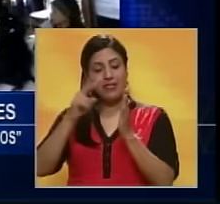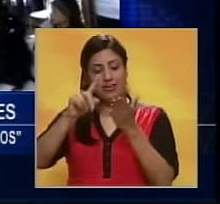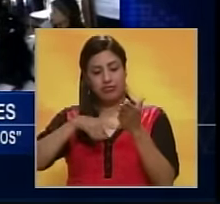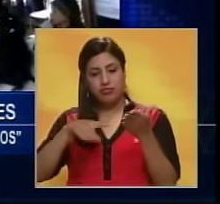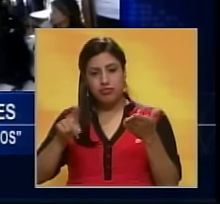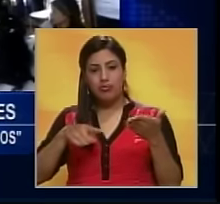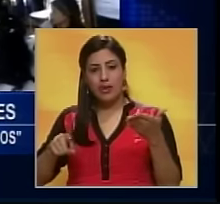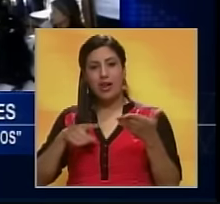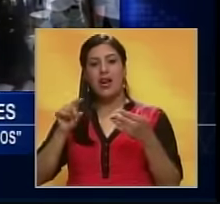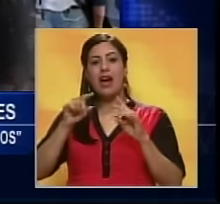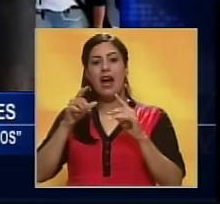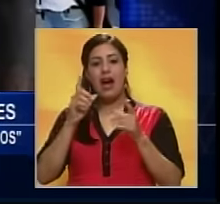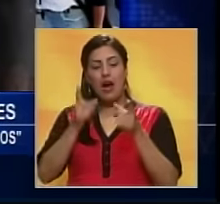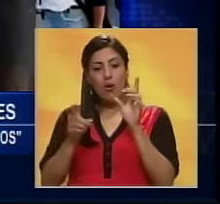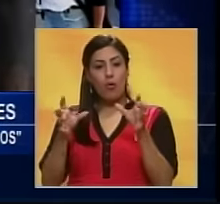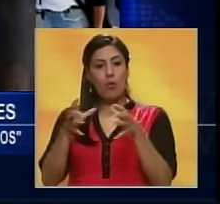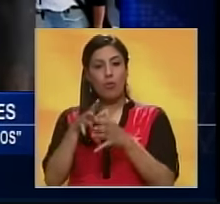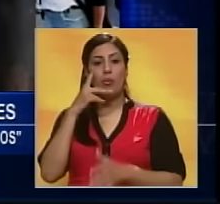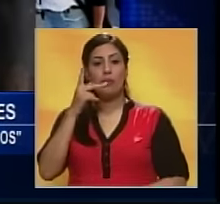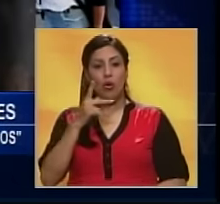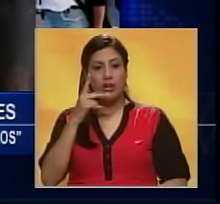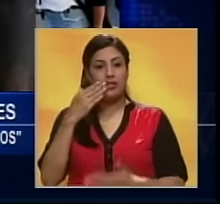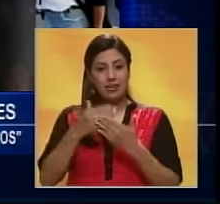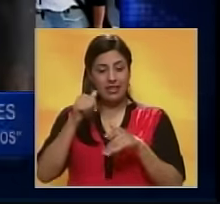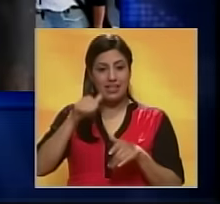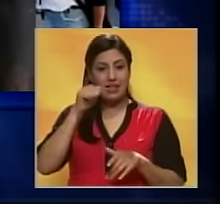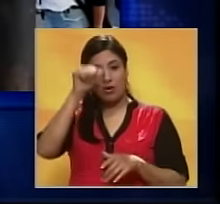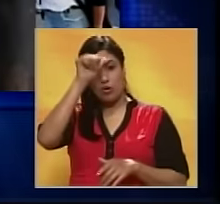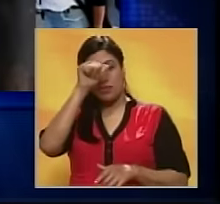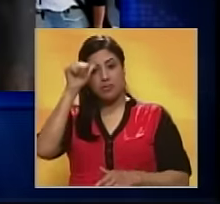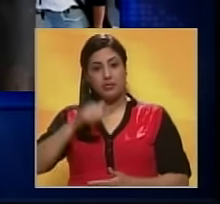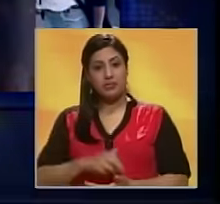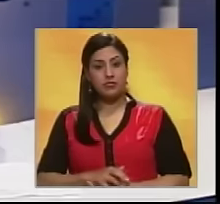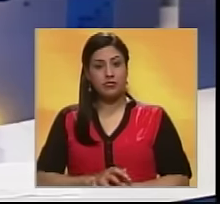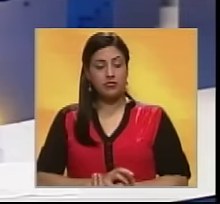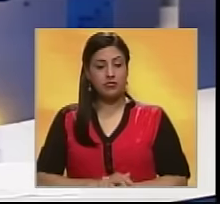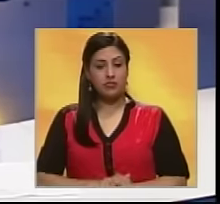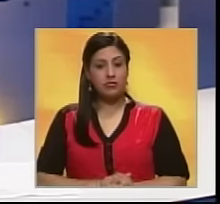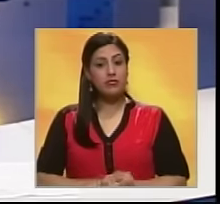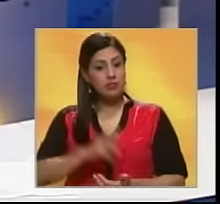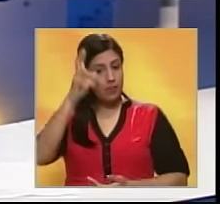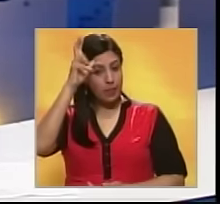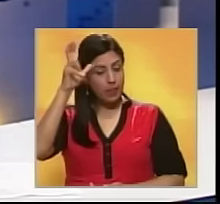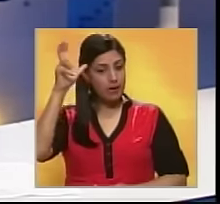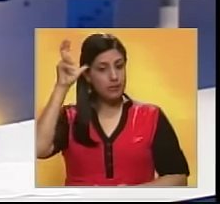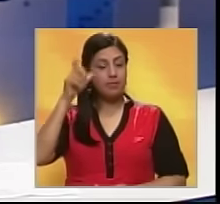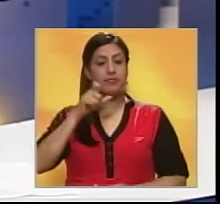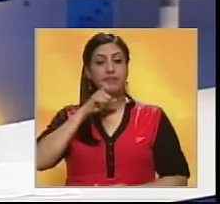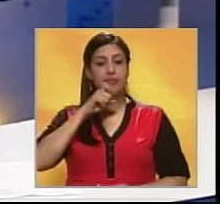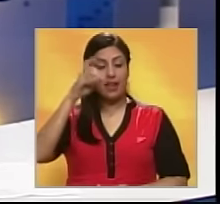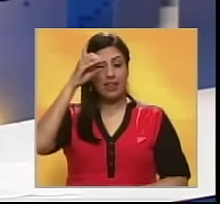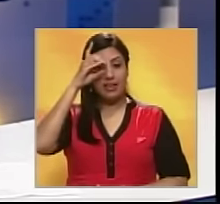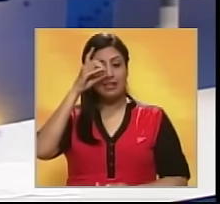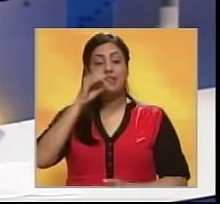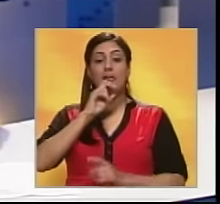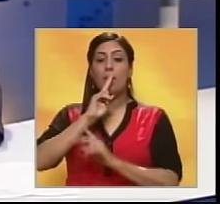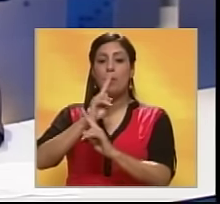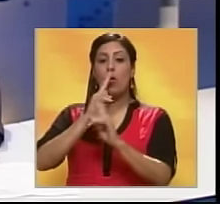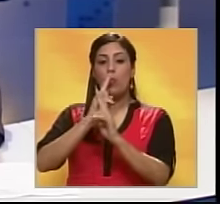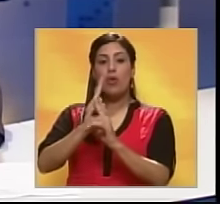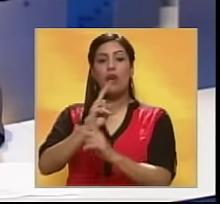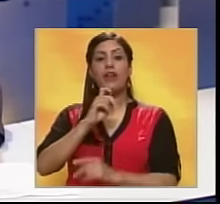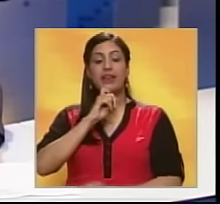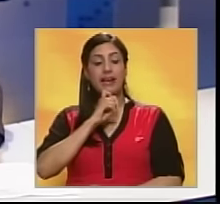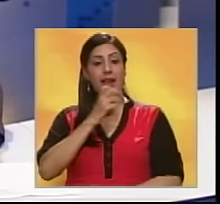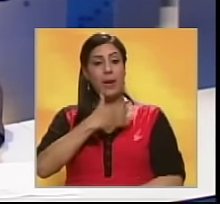anular parte de los registros de los partidos que validaron este fin de semana. La canciller de la República, Delcy Rodríguez, respondió al